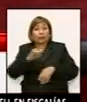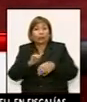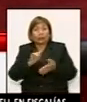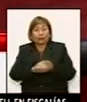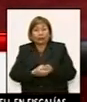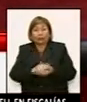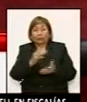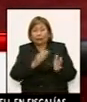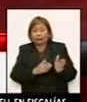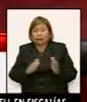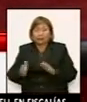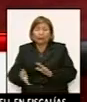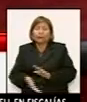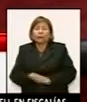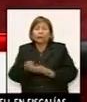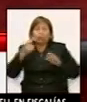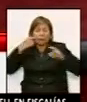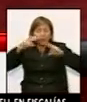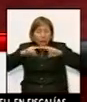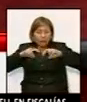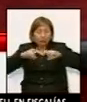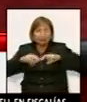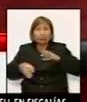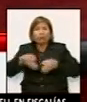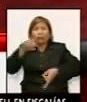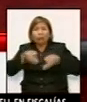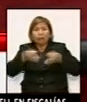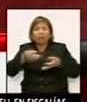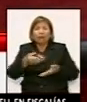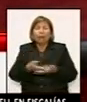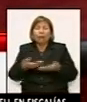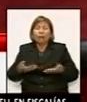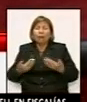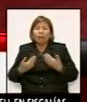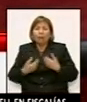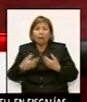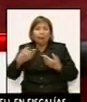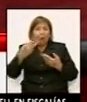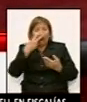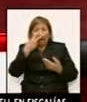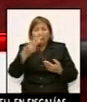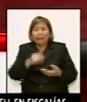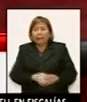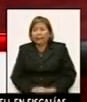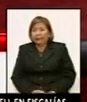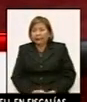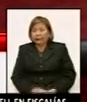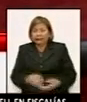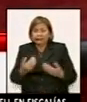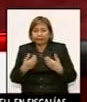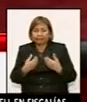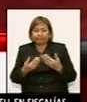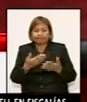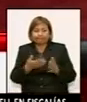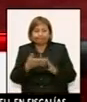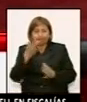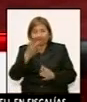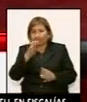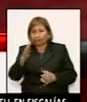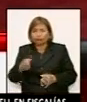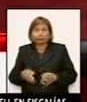proceso de investigación, un proceso judicial avance, tienen que, en todo caso, enfrentar a la